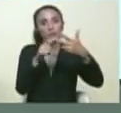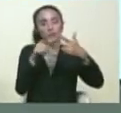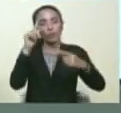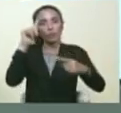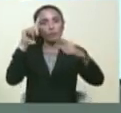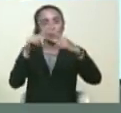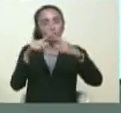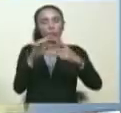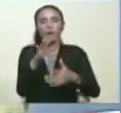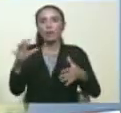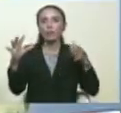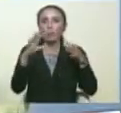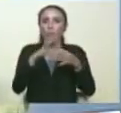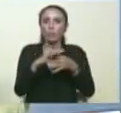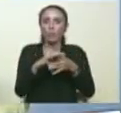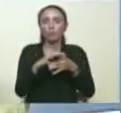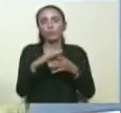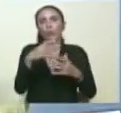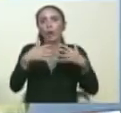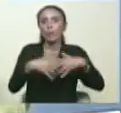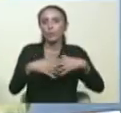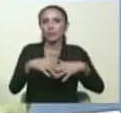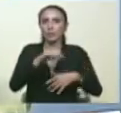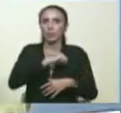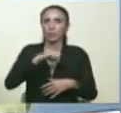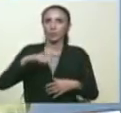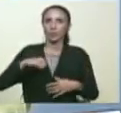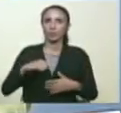alianza con los privados,